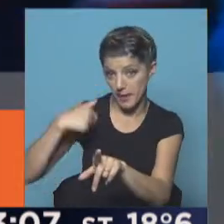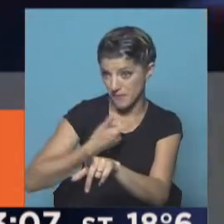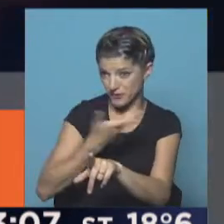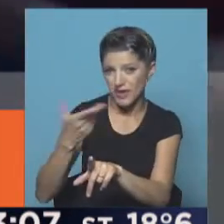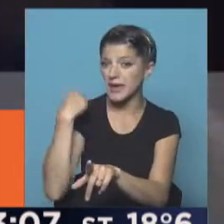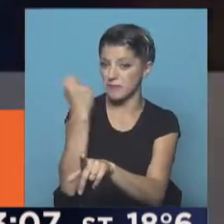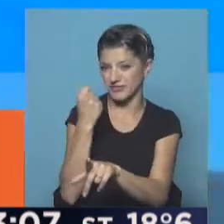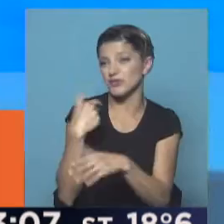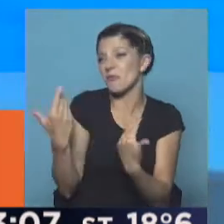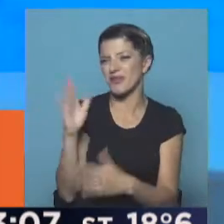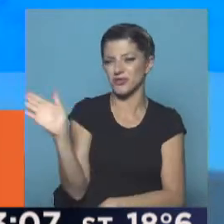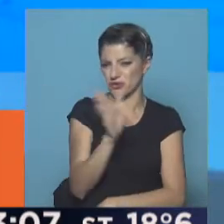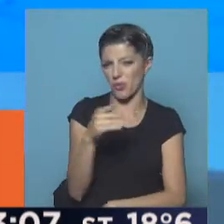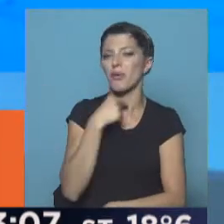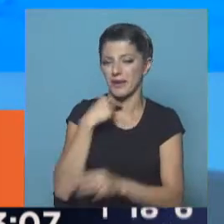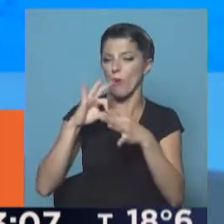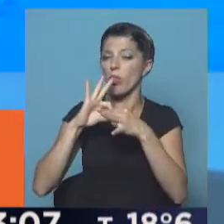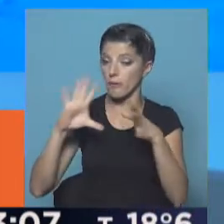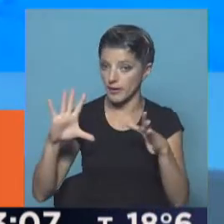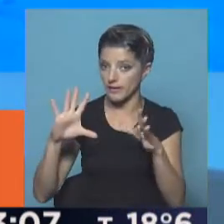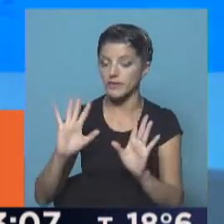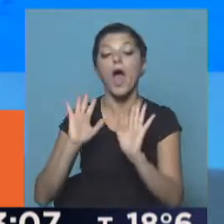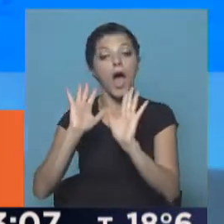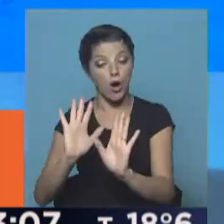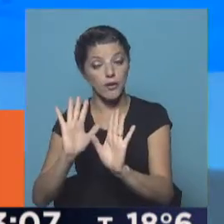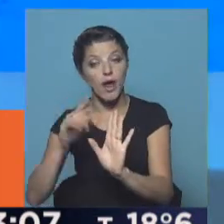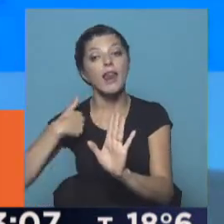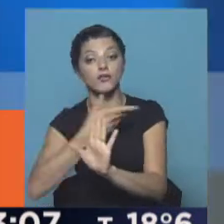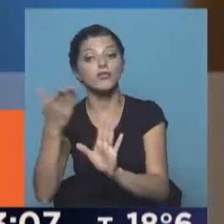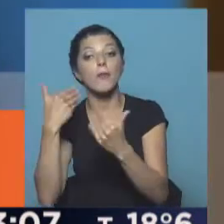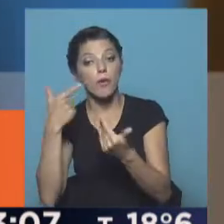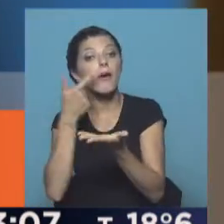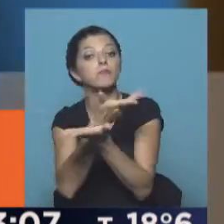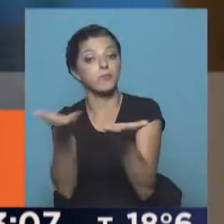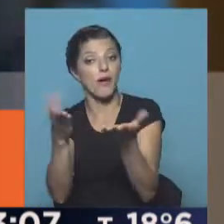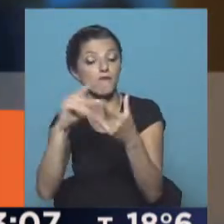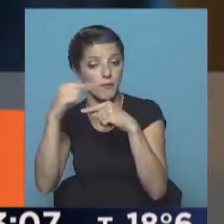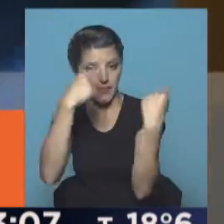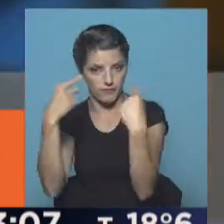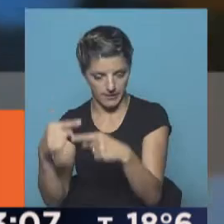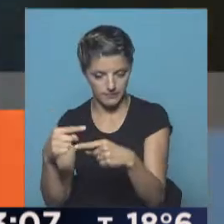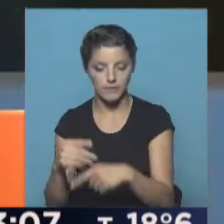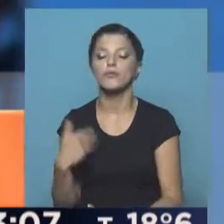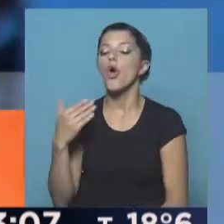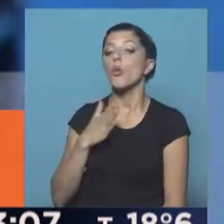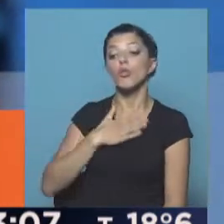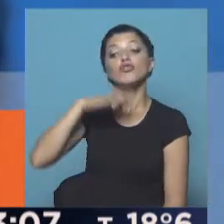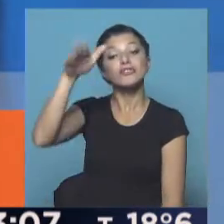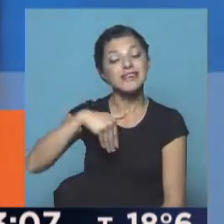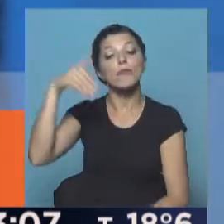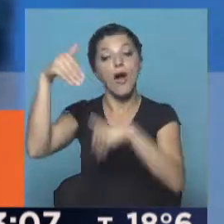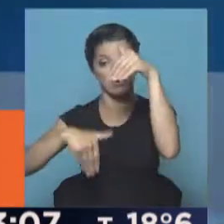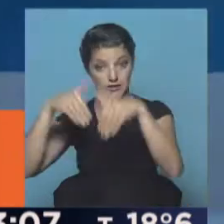democracia. Ahora, la opinión popular se puede expresar y procesar de modos muy distintos. Un plebiscito tiene como característica que es una decisión